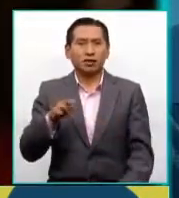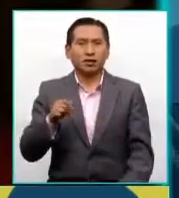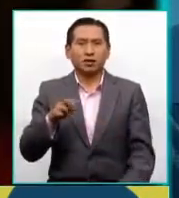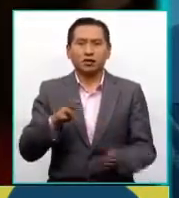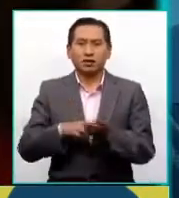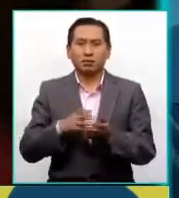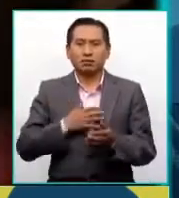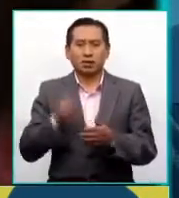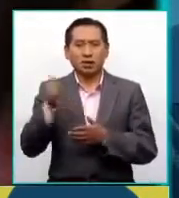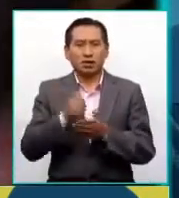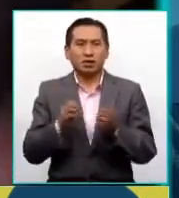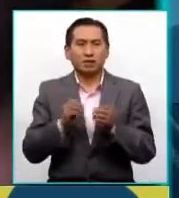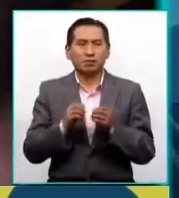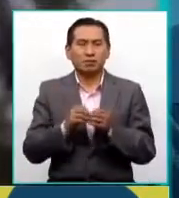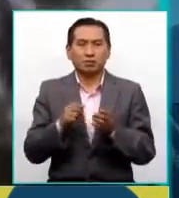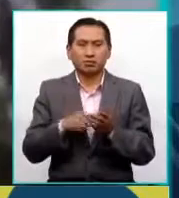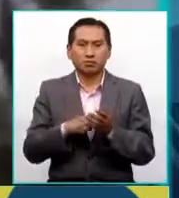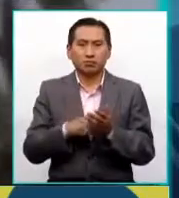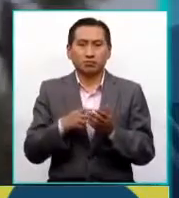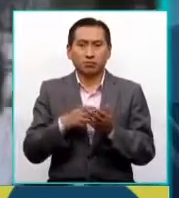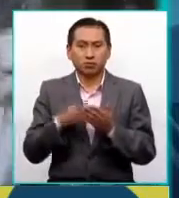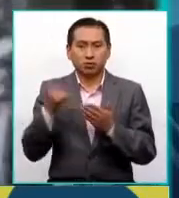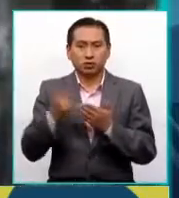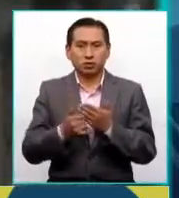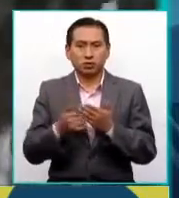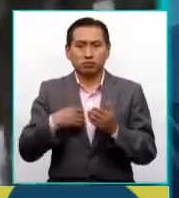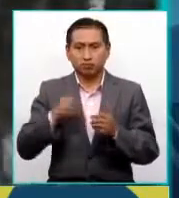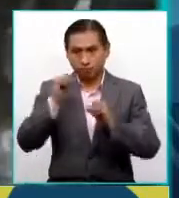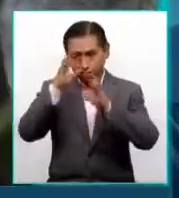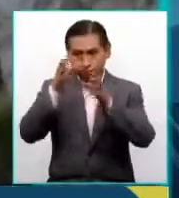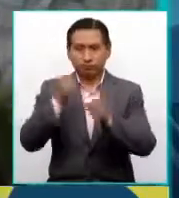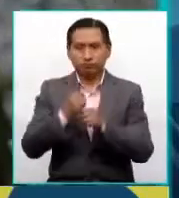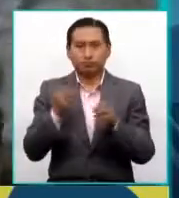arte más, mi proyecto, perdón, más